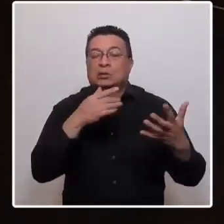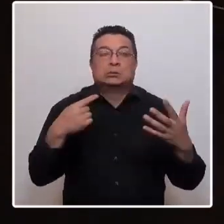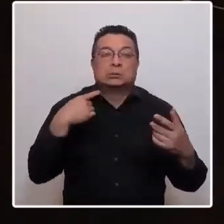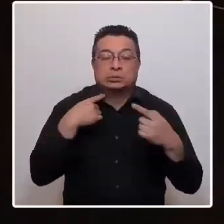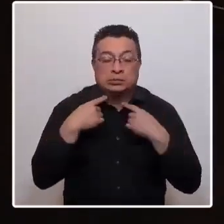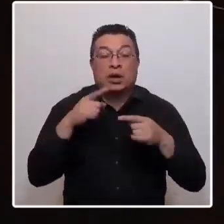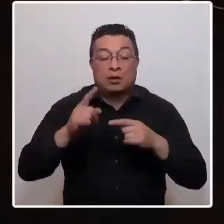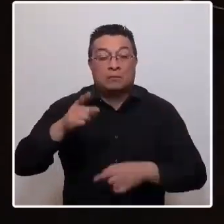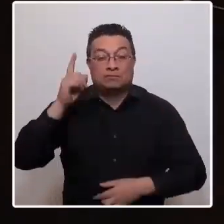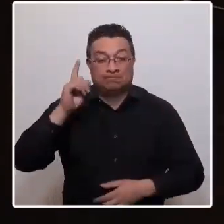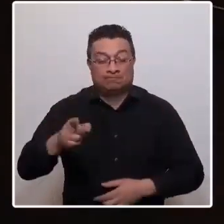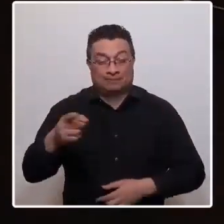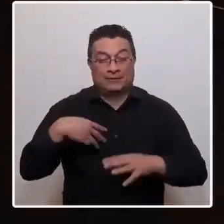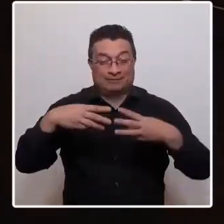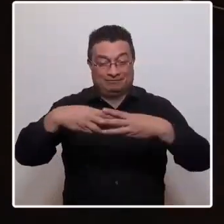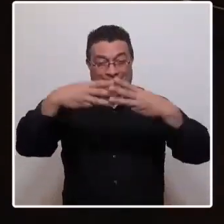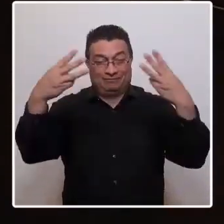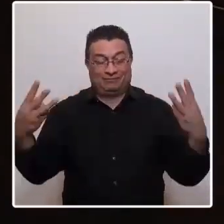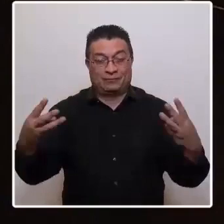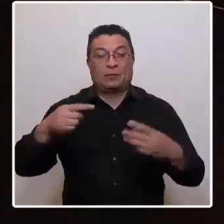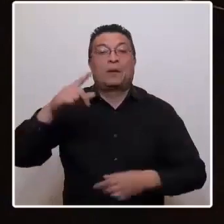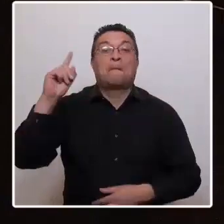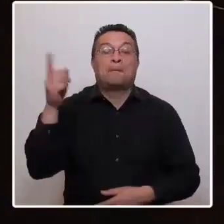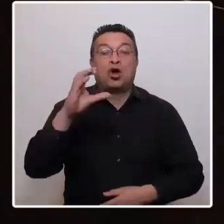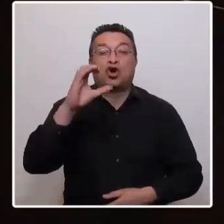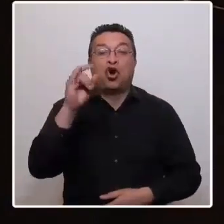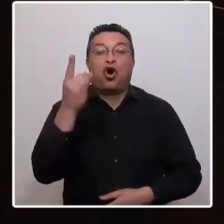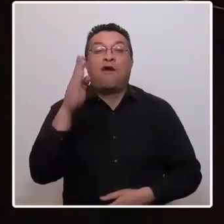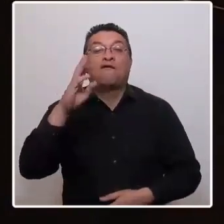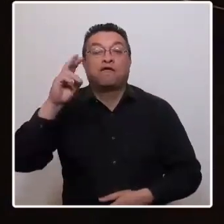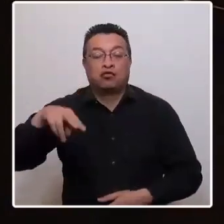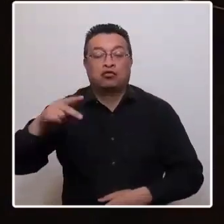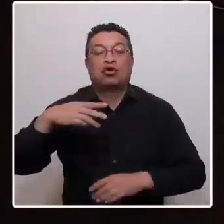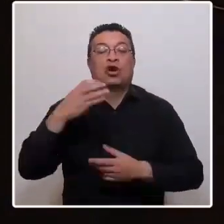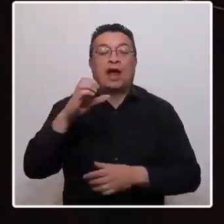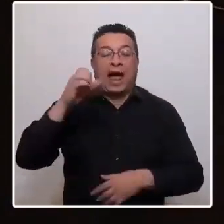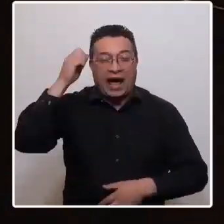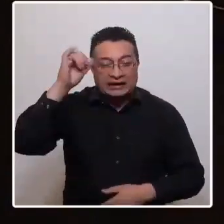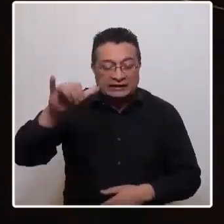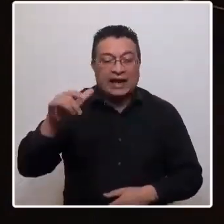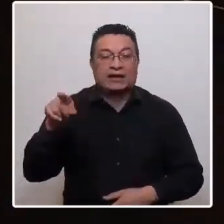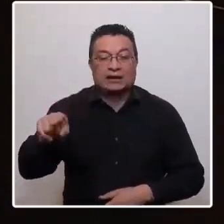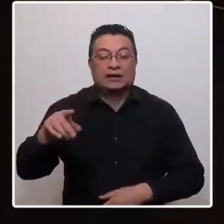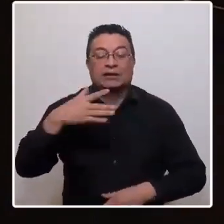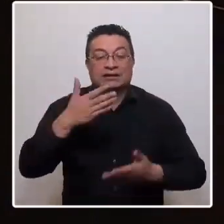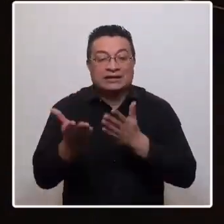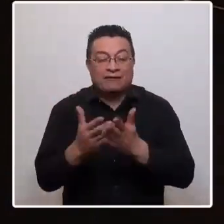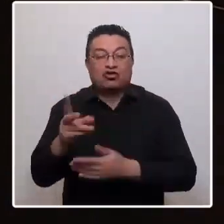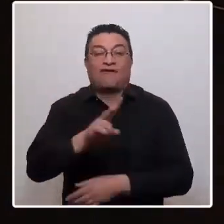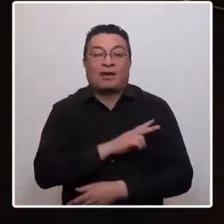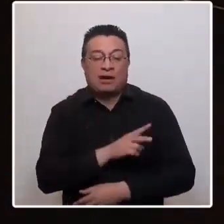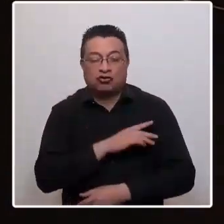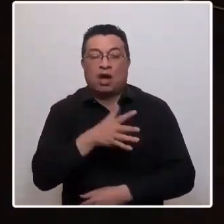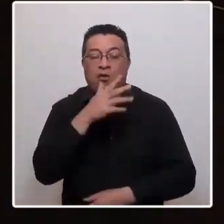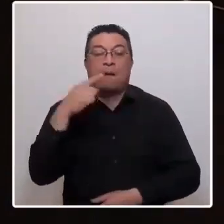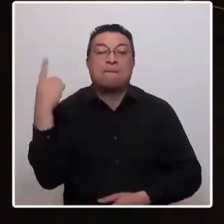de la concertación se privatizó Colbún, Edelnor, Edelaicén, la empresa de servicios sanitarios de Valparaíso, Esval,